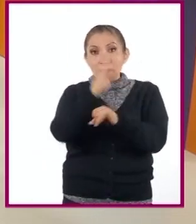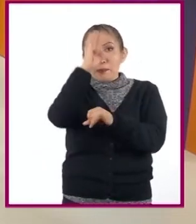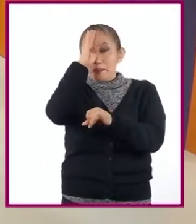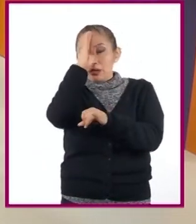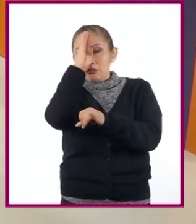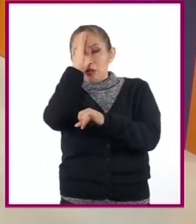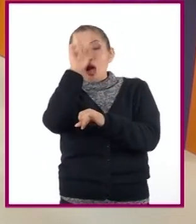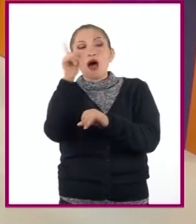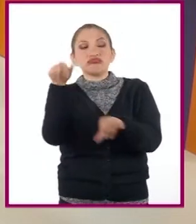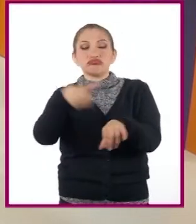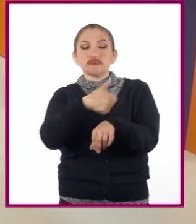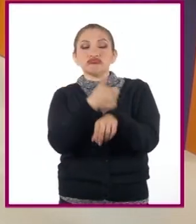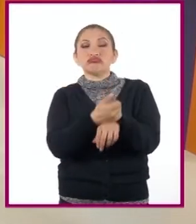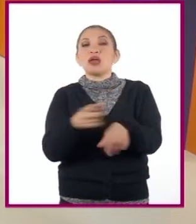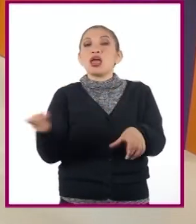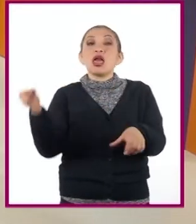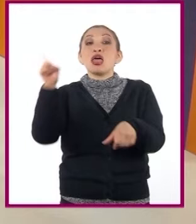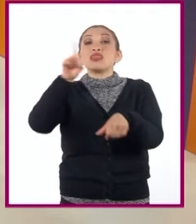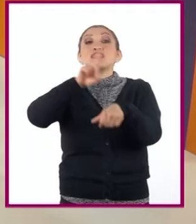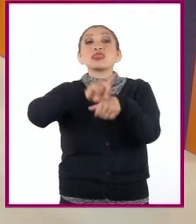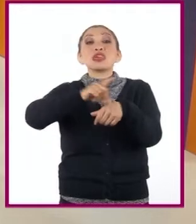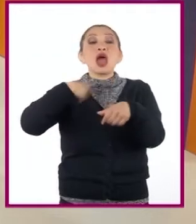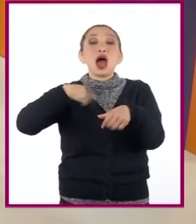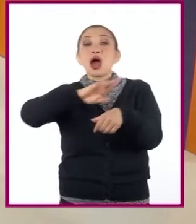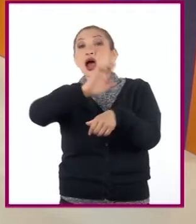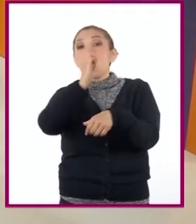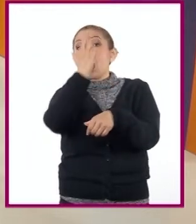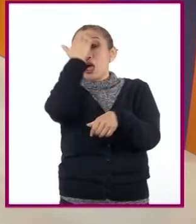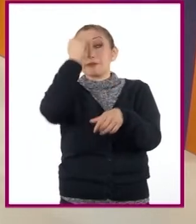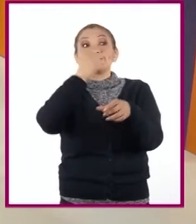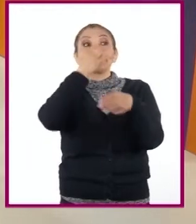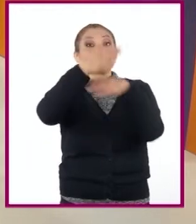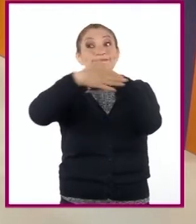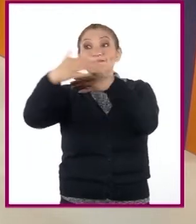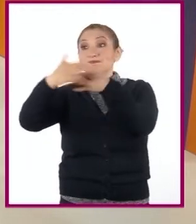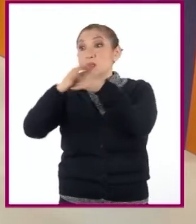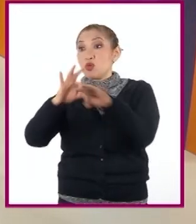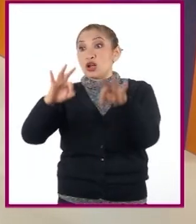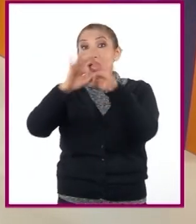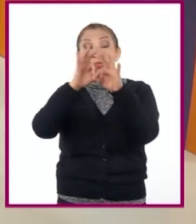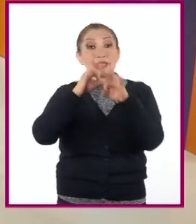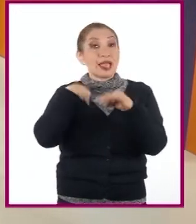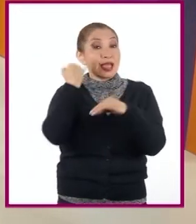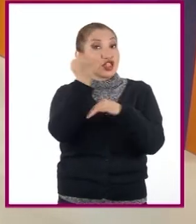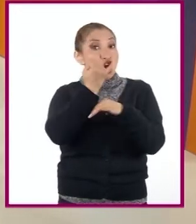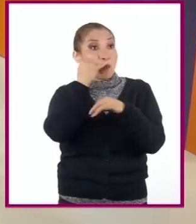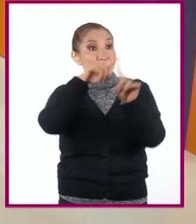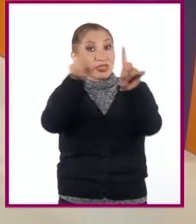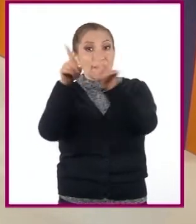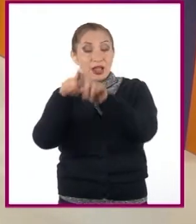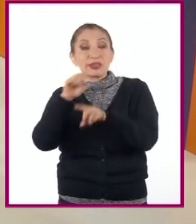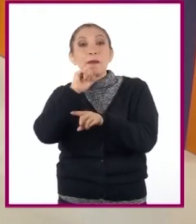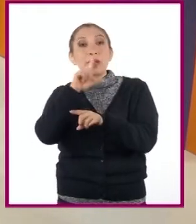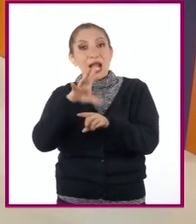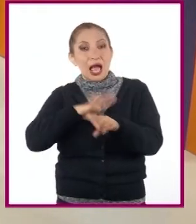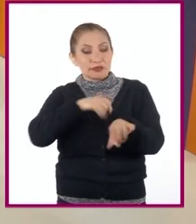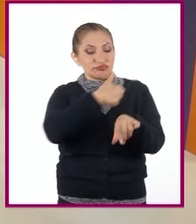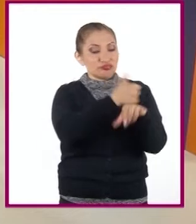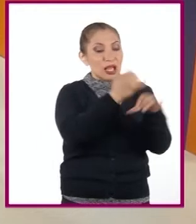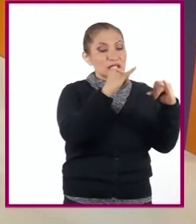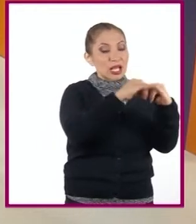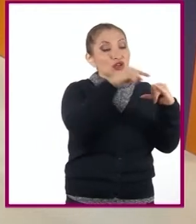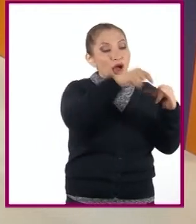en establecer un día que permitiera recordarnos la importancia de otras lenguas, así como crear instituciones